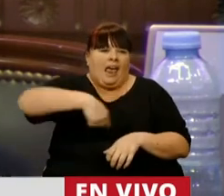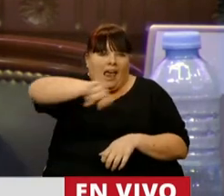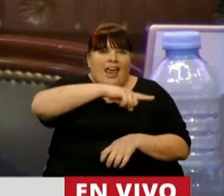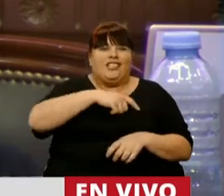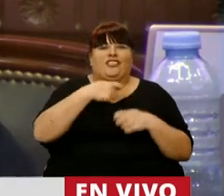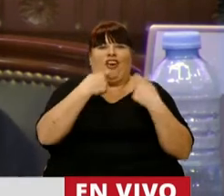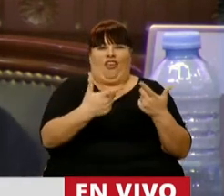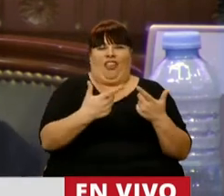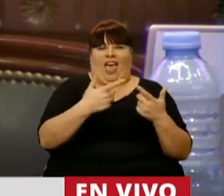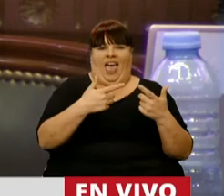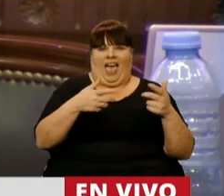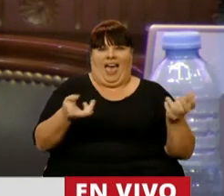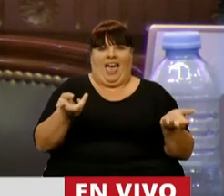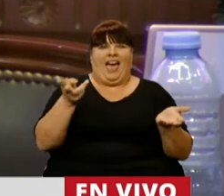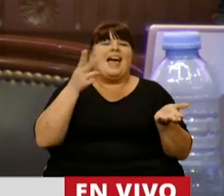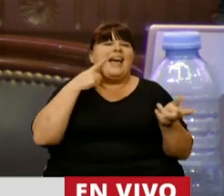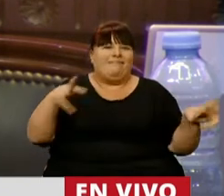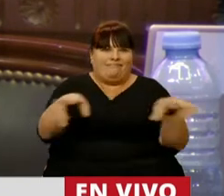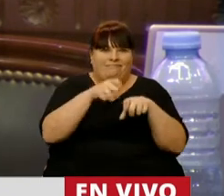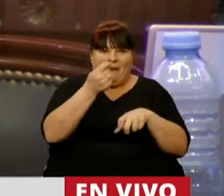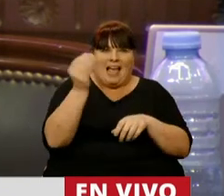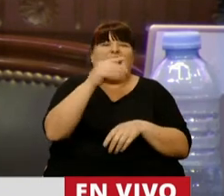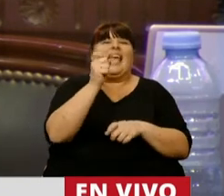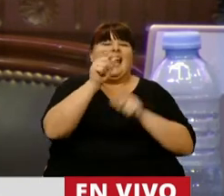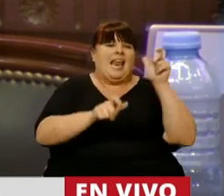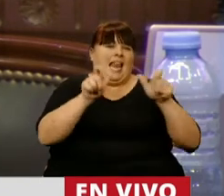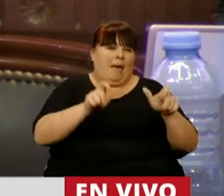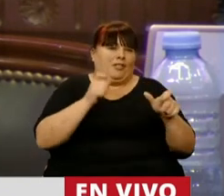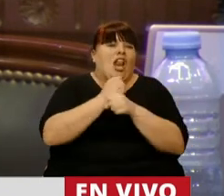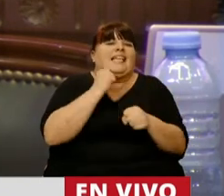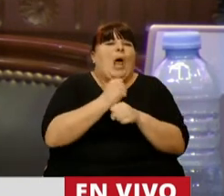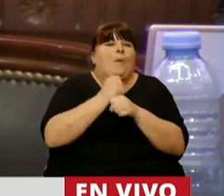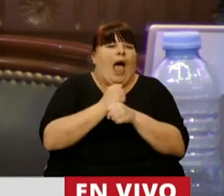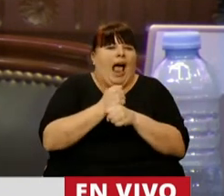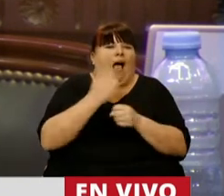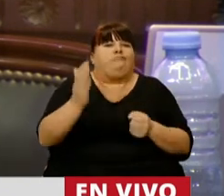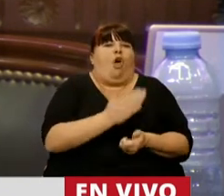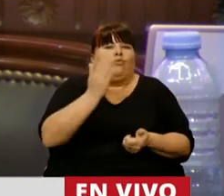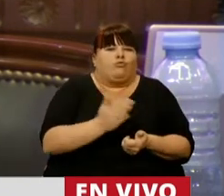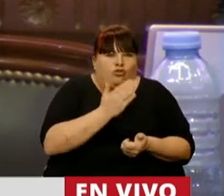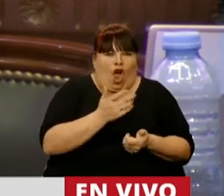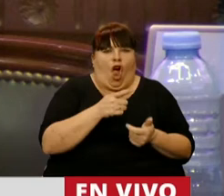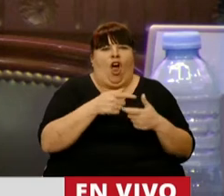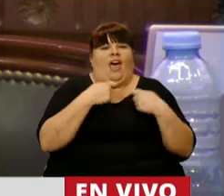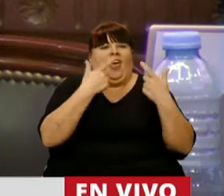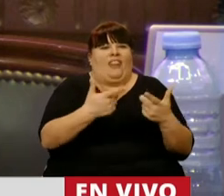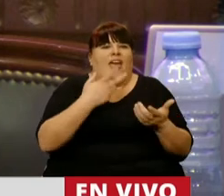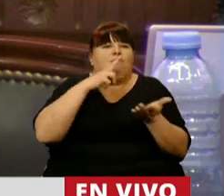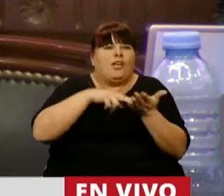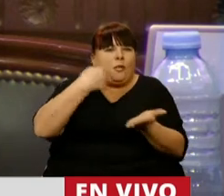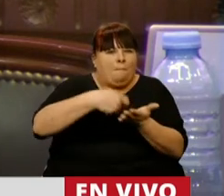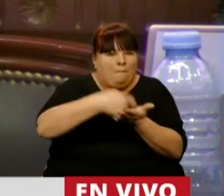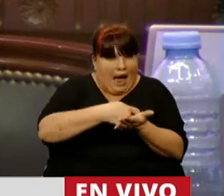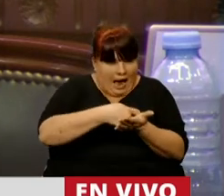que generan el valor agregado de este país, que son los que trabajan, los que producen, los que llevan la carga